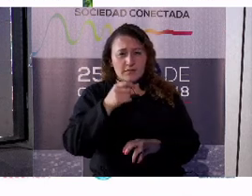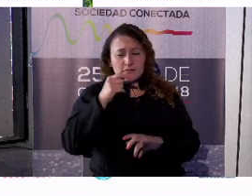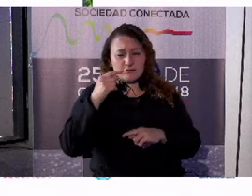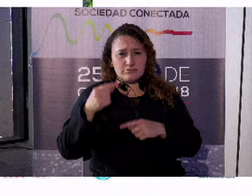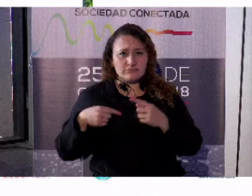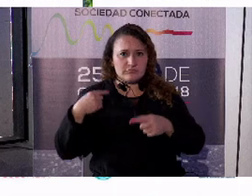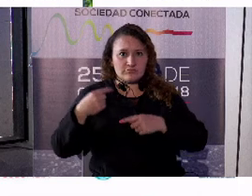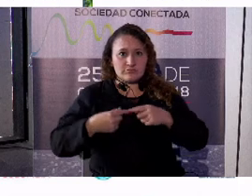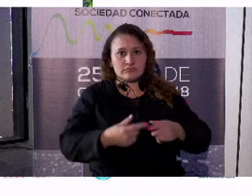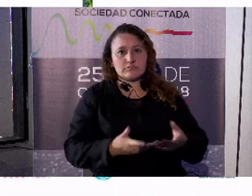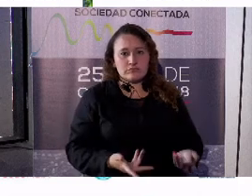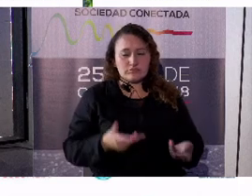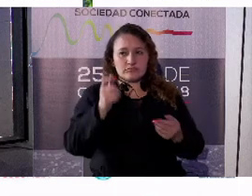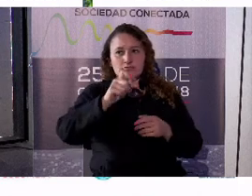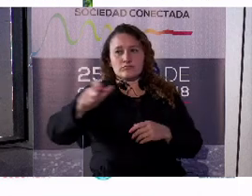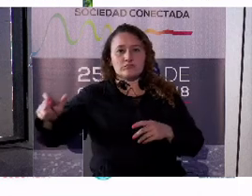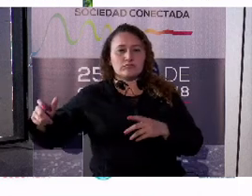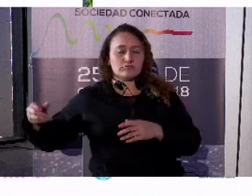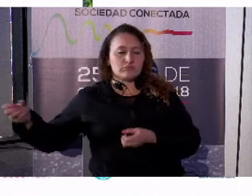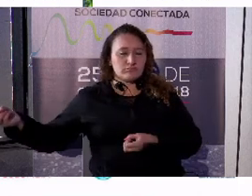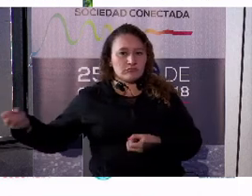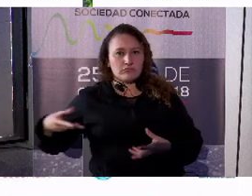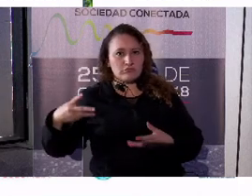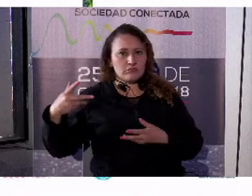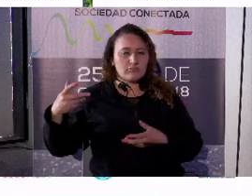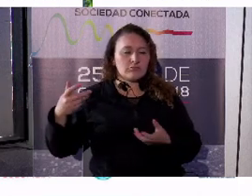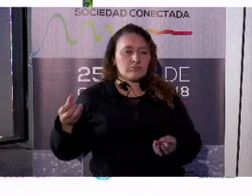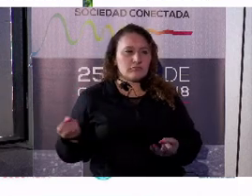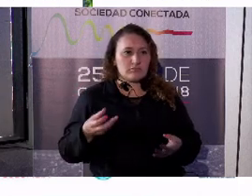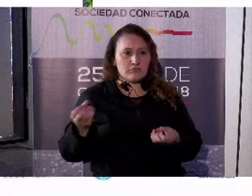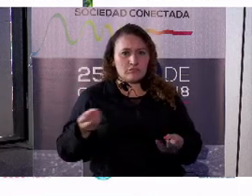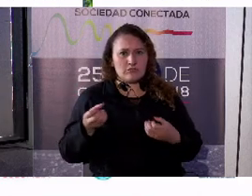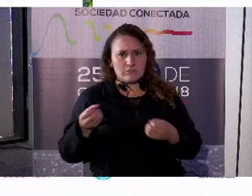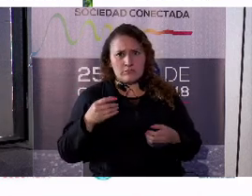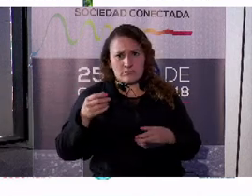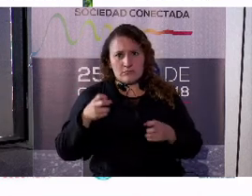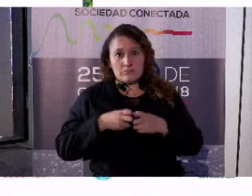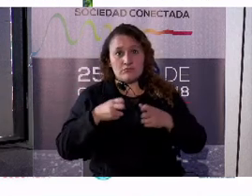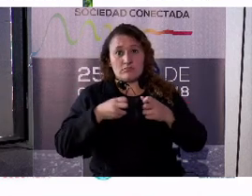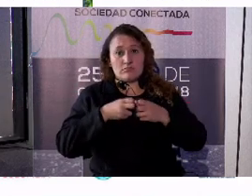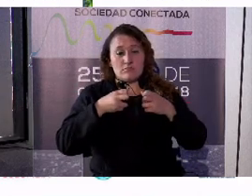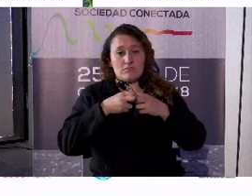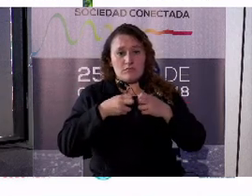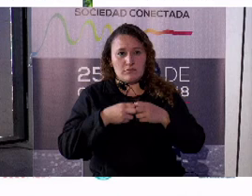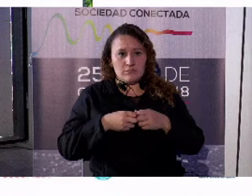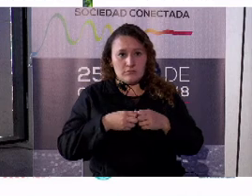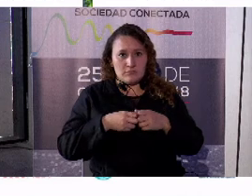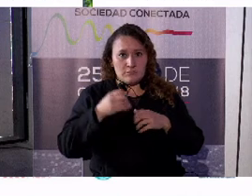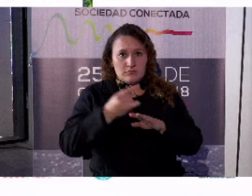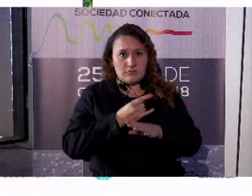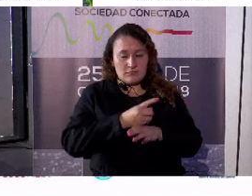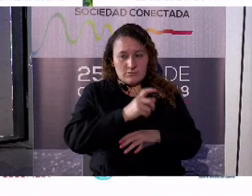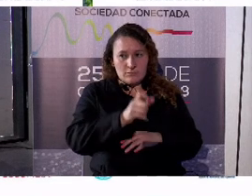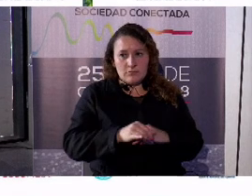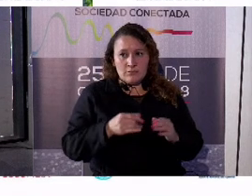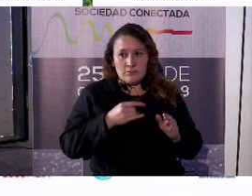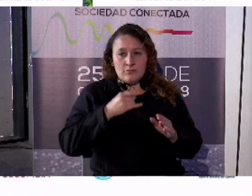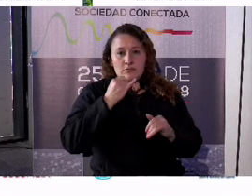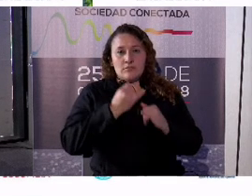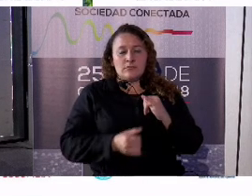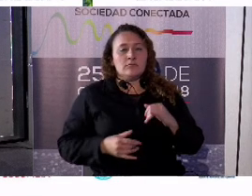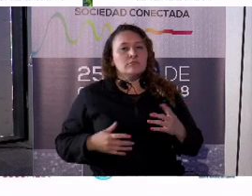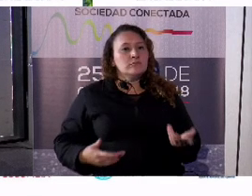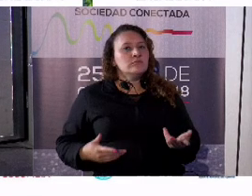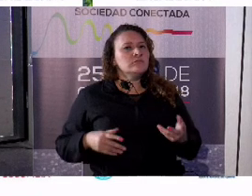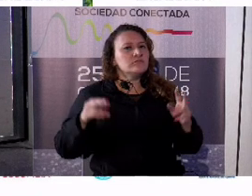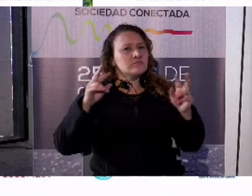que inyectan energía al sistema tenemos sm Smart meters eh a nivel de los usuarios finales y todo